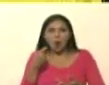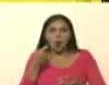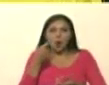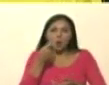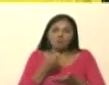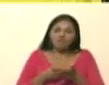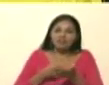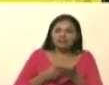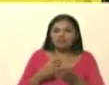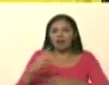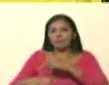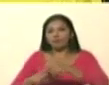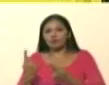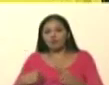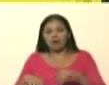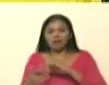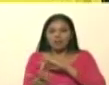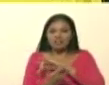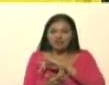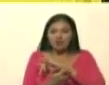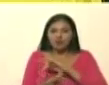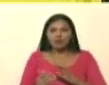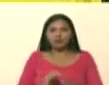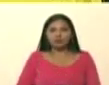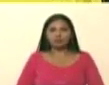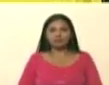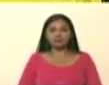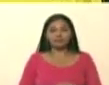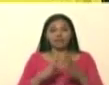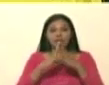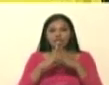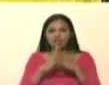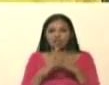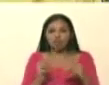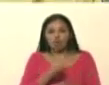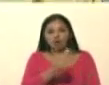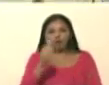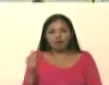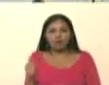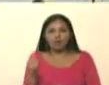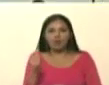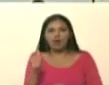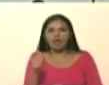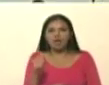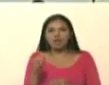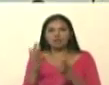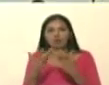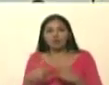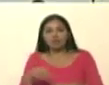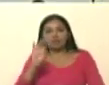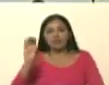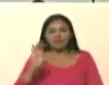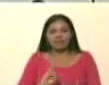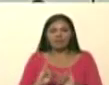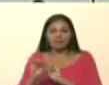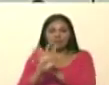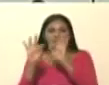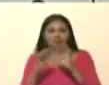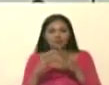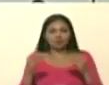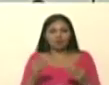productivos tecnológicos para que todas las industrias del país de los 16 motores de la agenda económica bolivariana